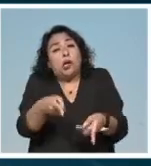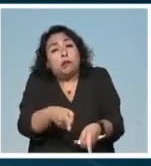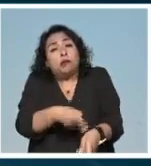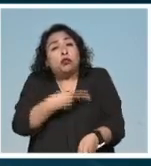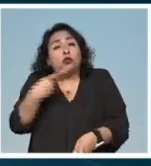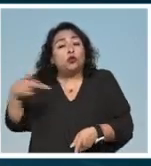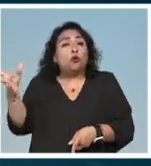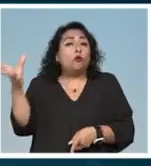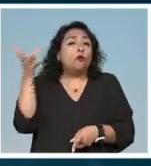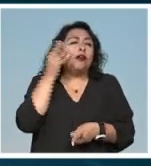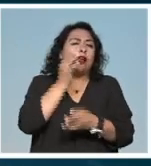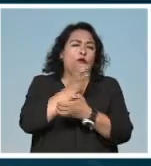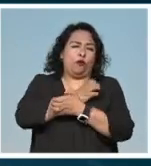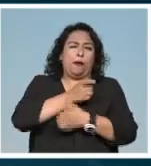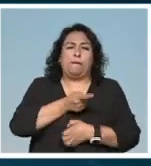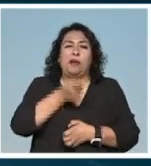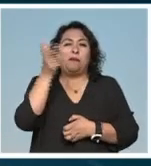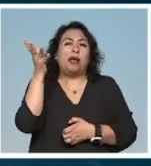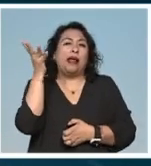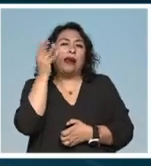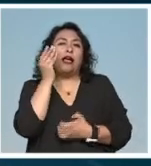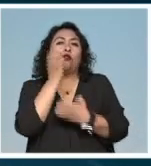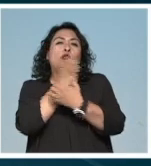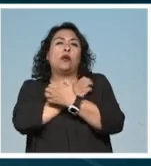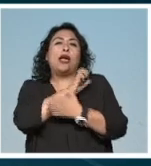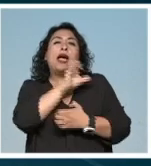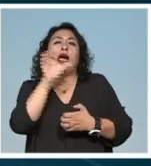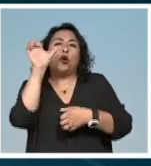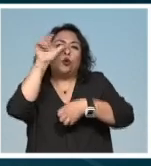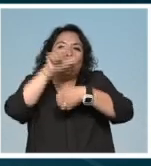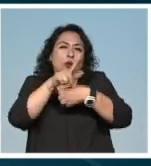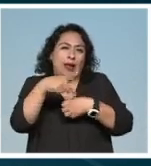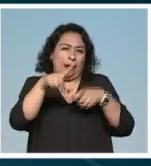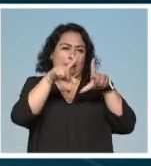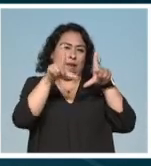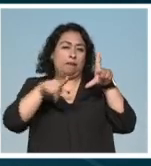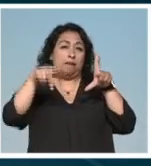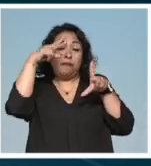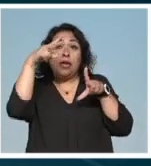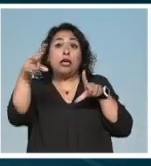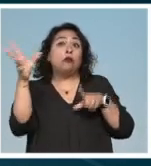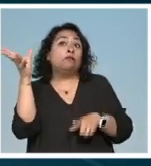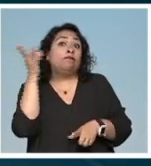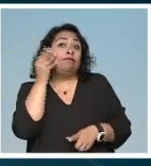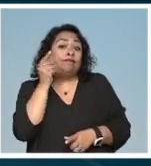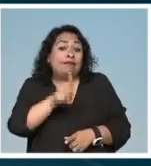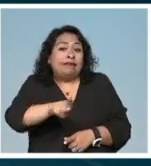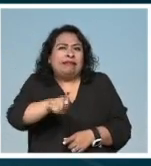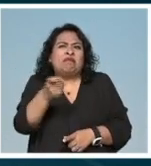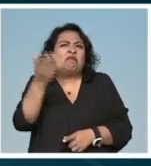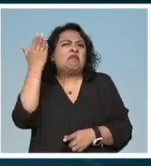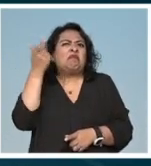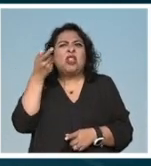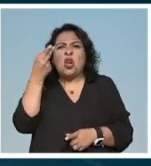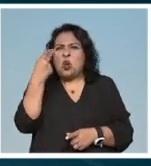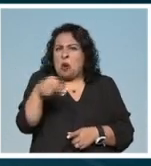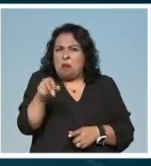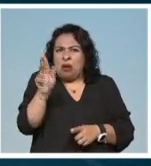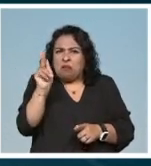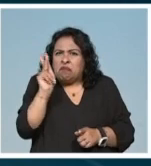Educación, la primera radiodifusora educativa y cultural de México. La emisora, que en un principio no tenía el nombre que hoy